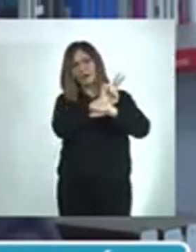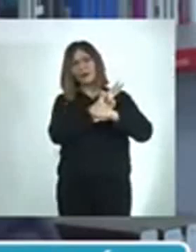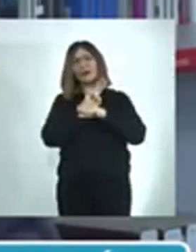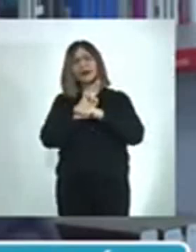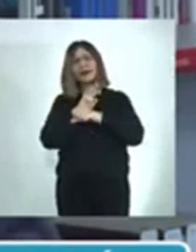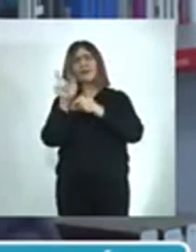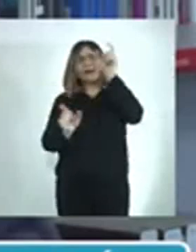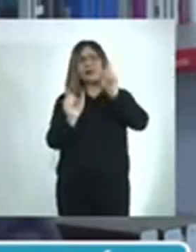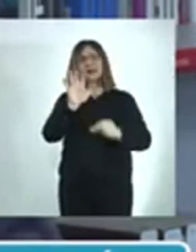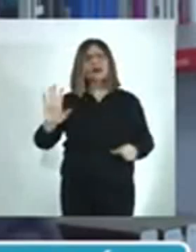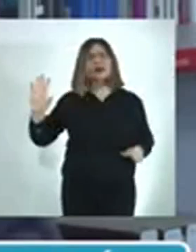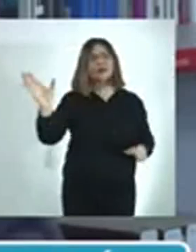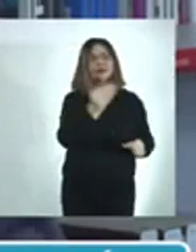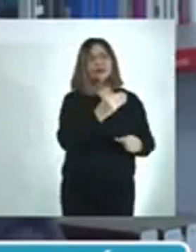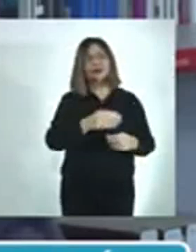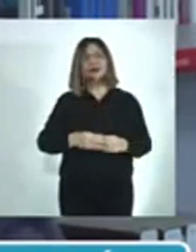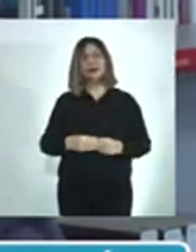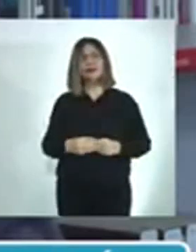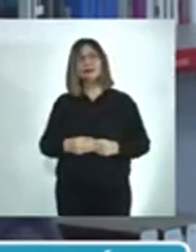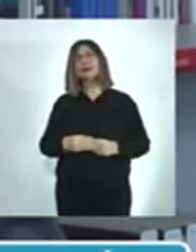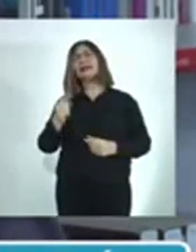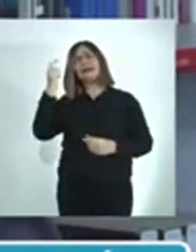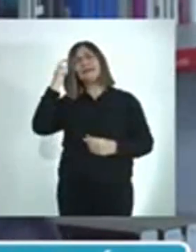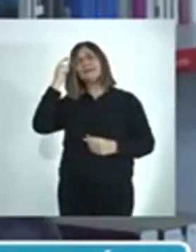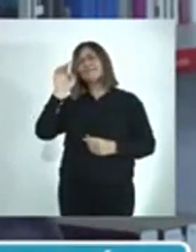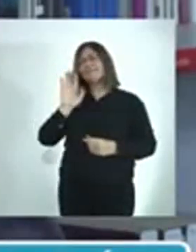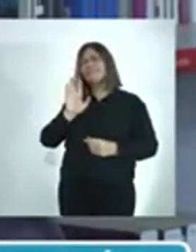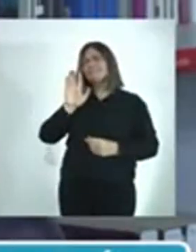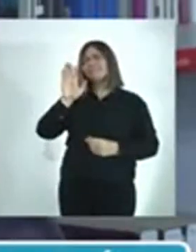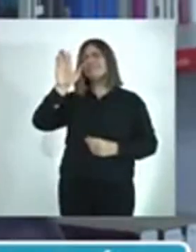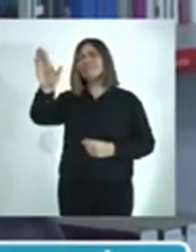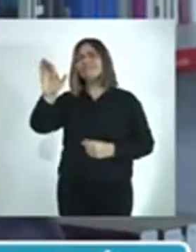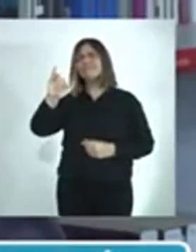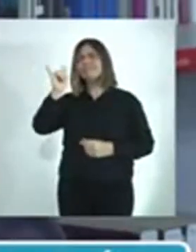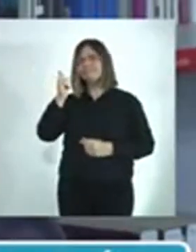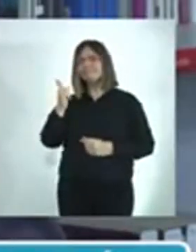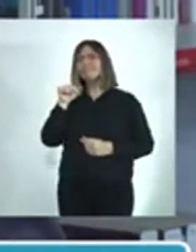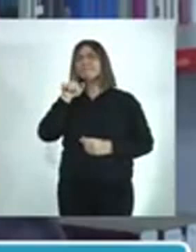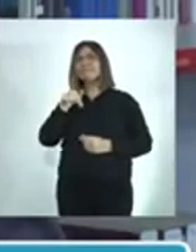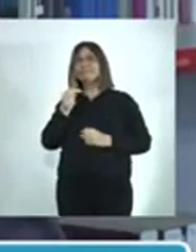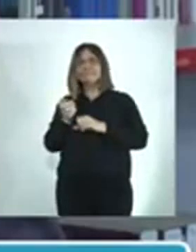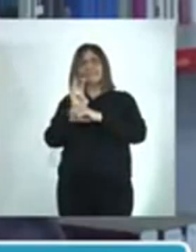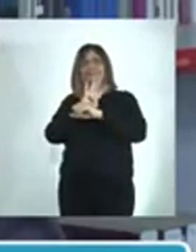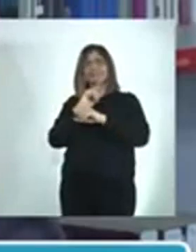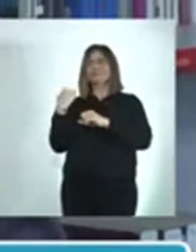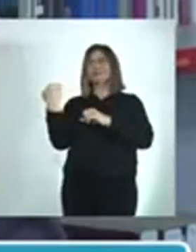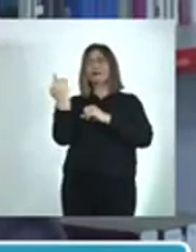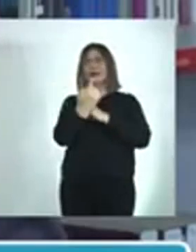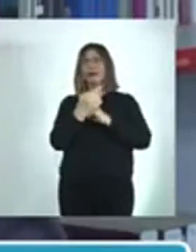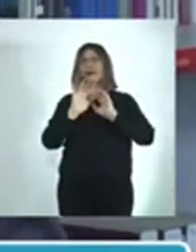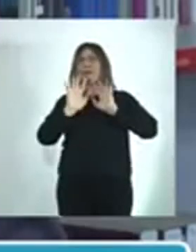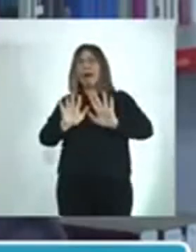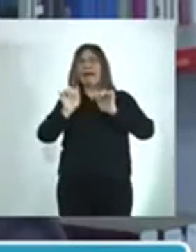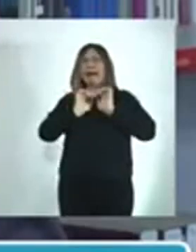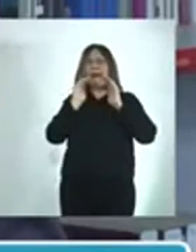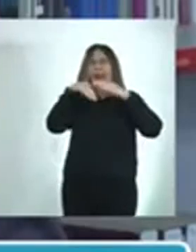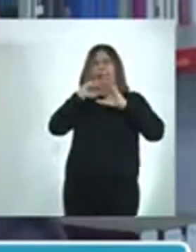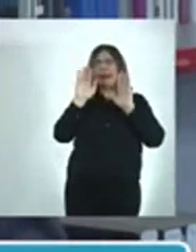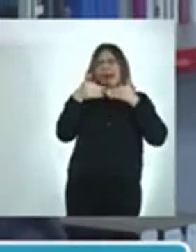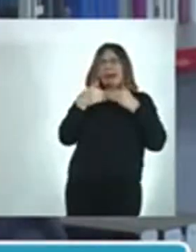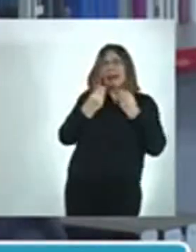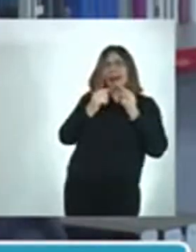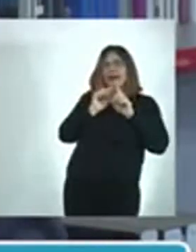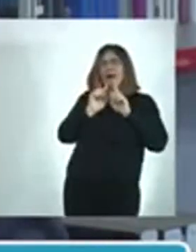nuestra gente y obviamente proyectarnos a los que vienen. Esta pandemia no nos tiene que frenar. No nos tiene que